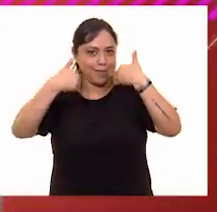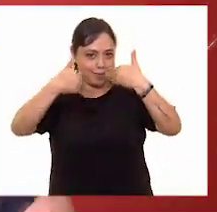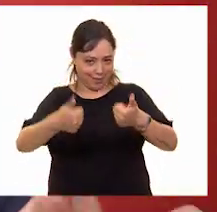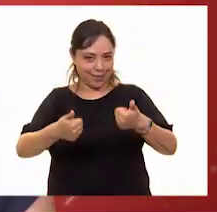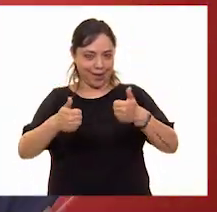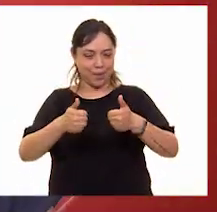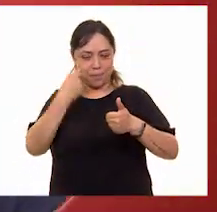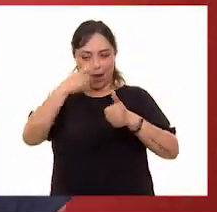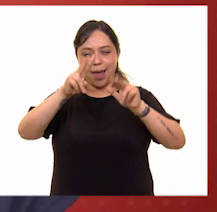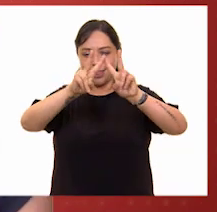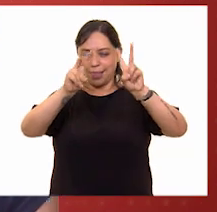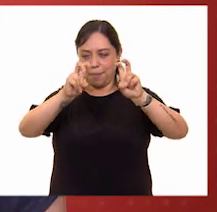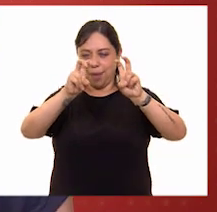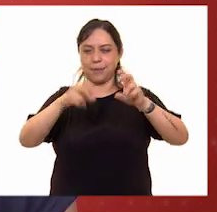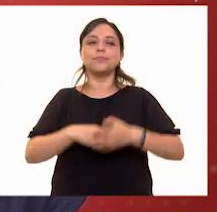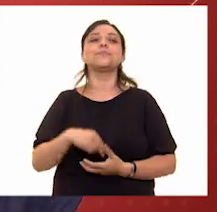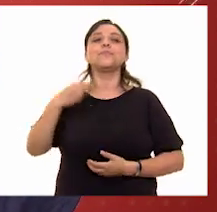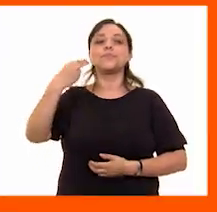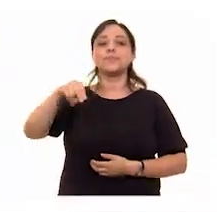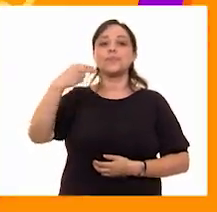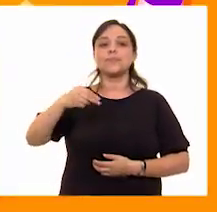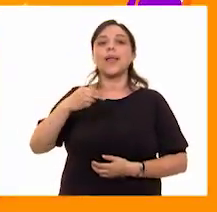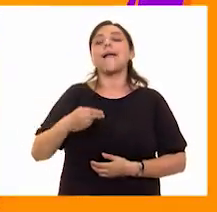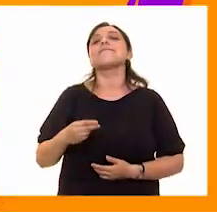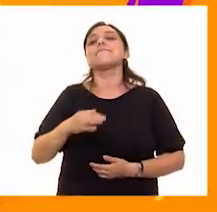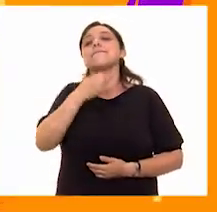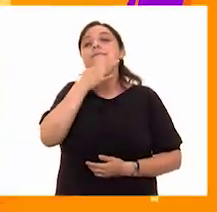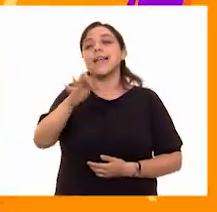el tema. Lo vamos a llamar Fiesta de Baile.